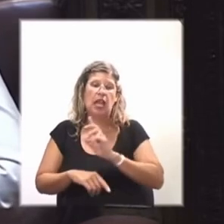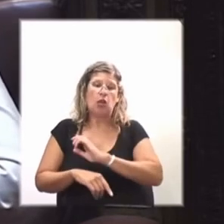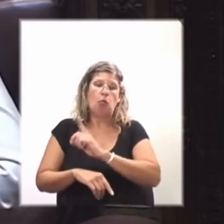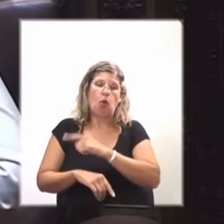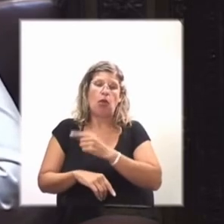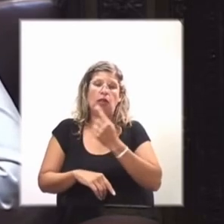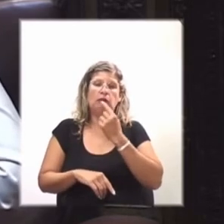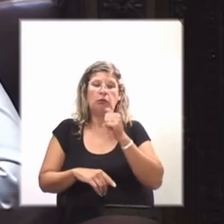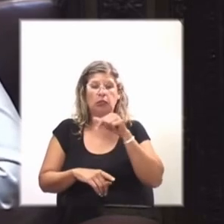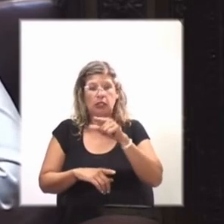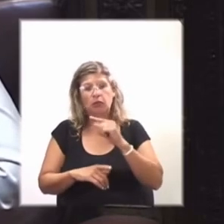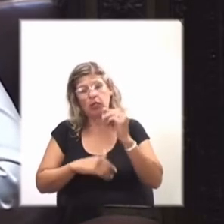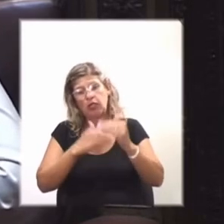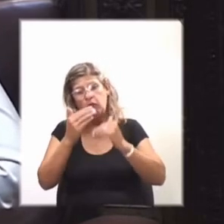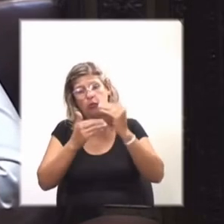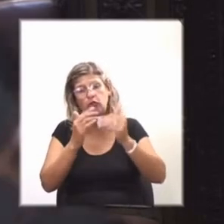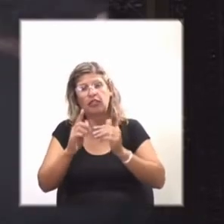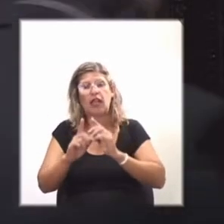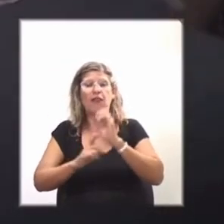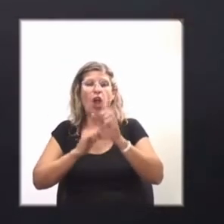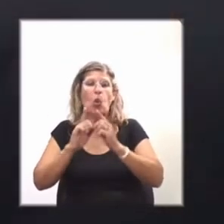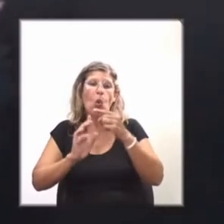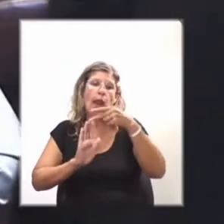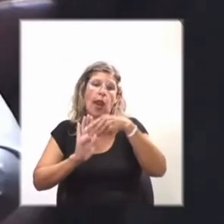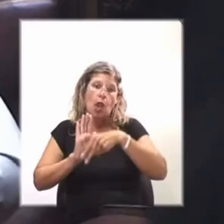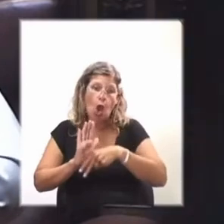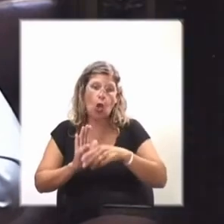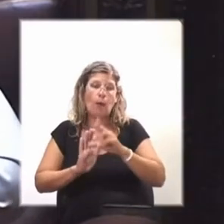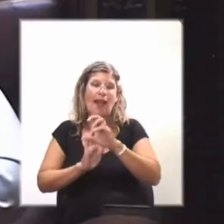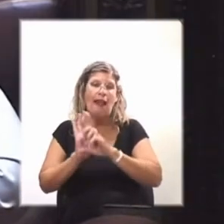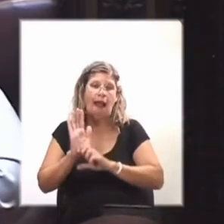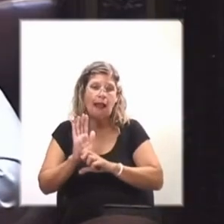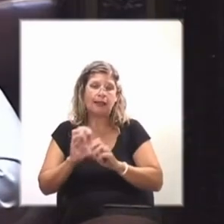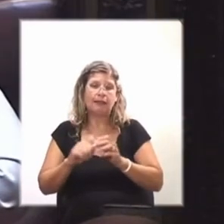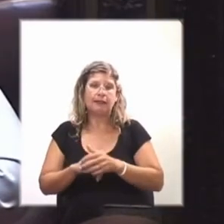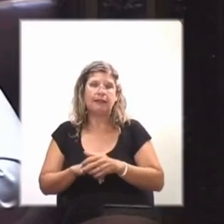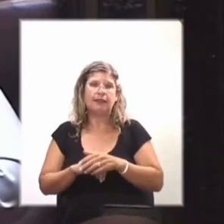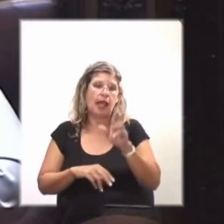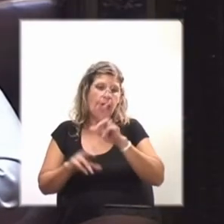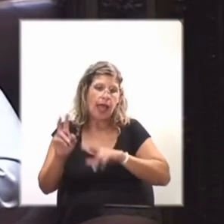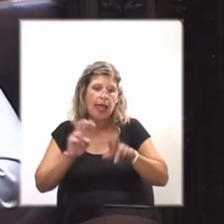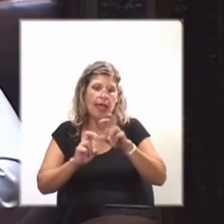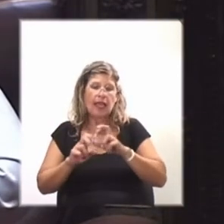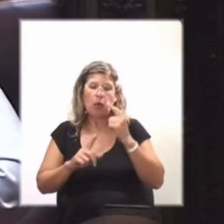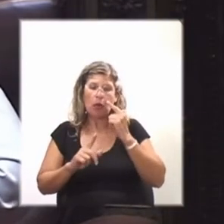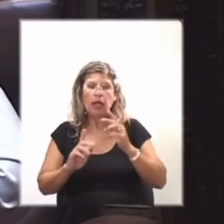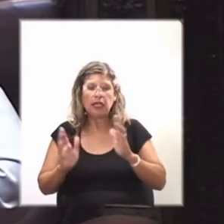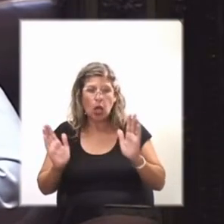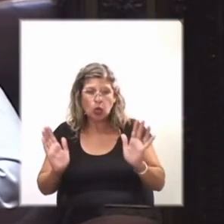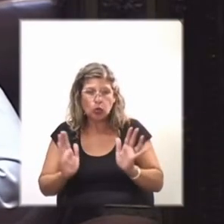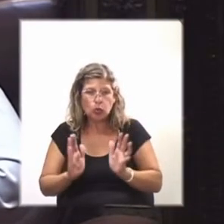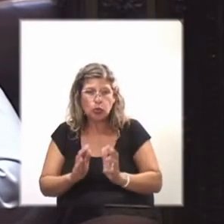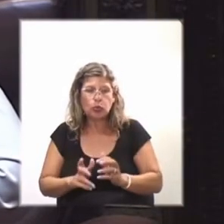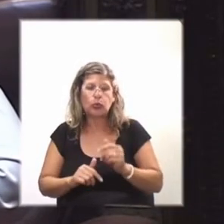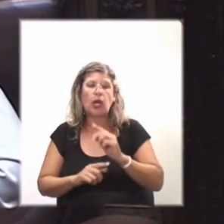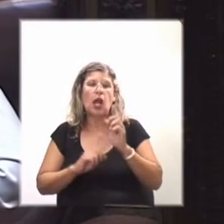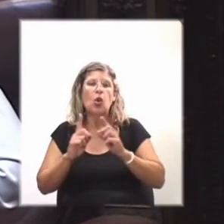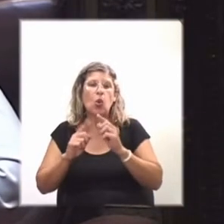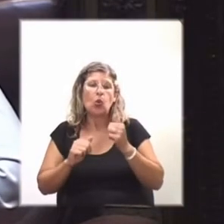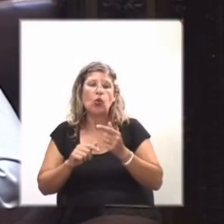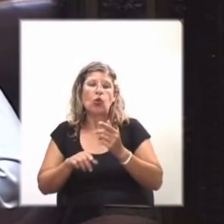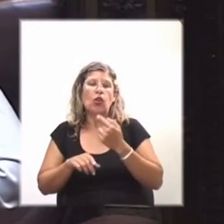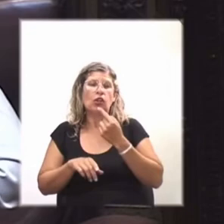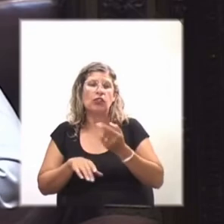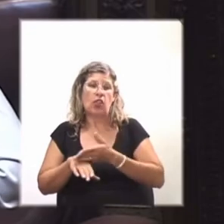encuentra procesando algunas normas legales que buscarían atenuar algunos de los factores mencionados